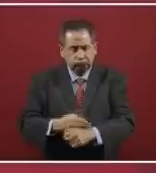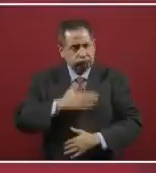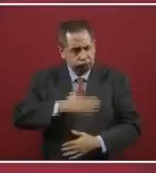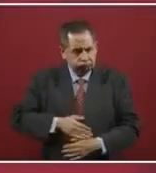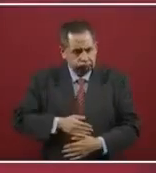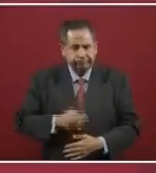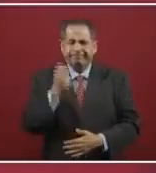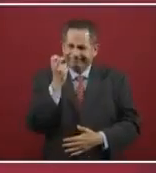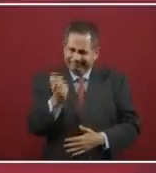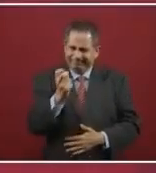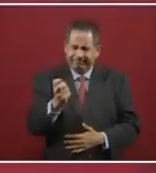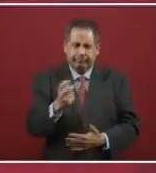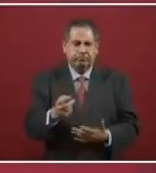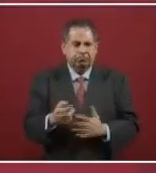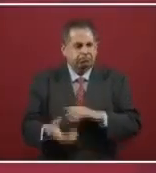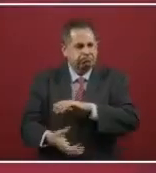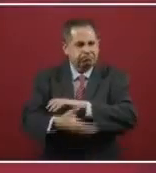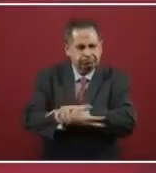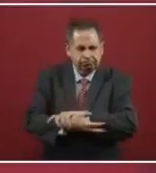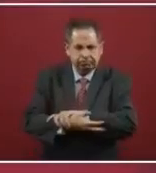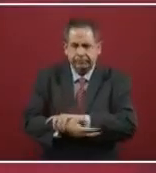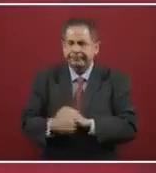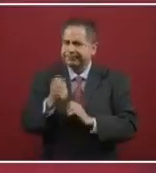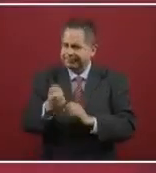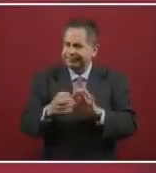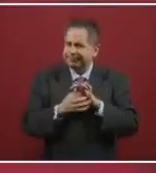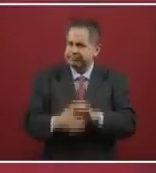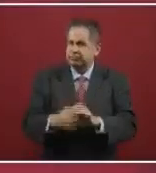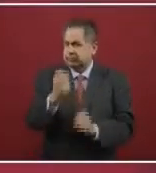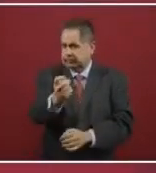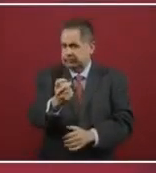justicia, fraternidad.